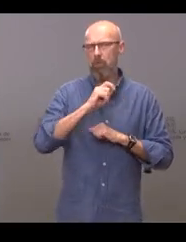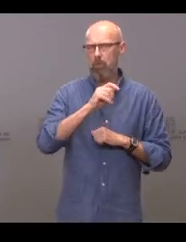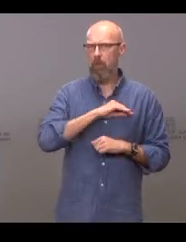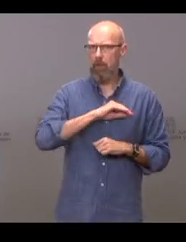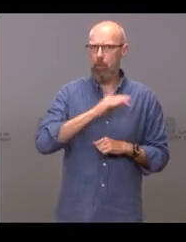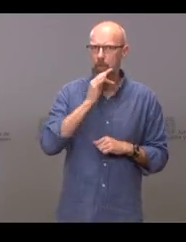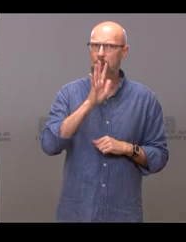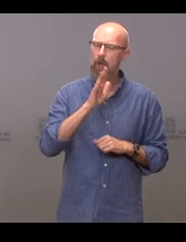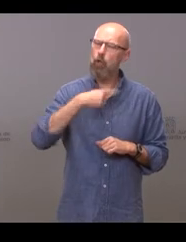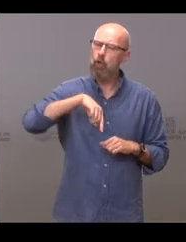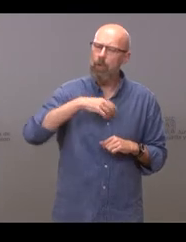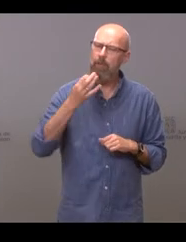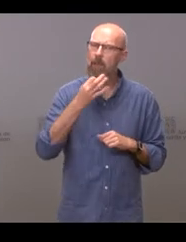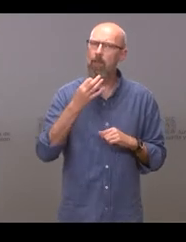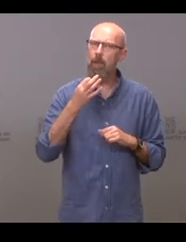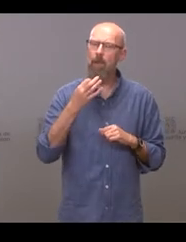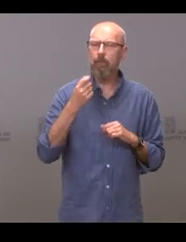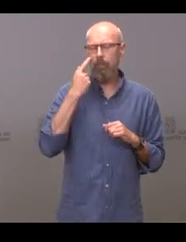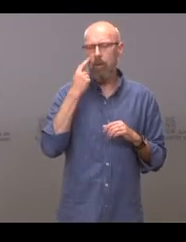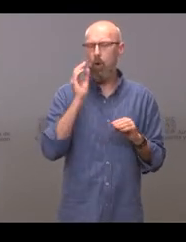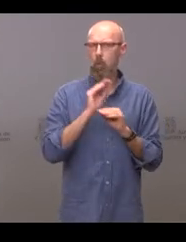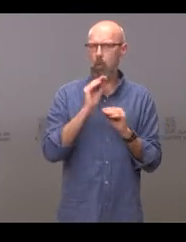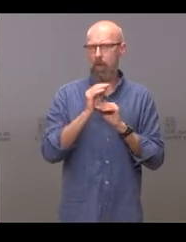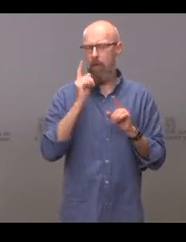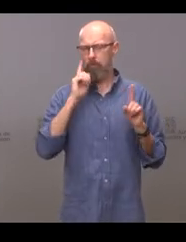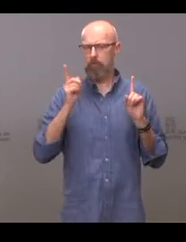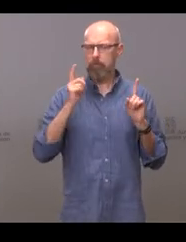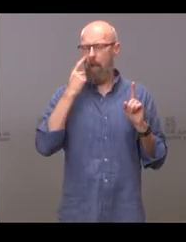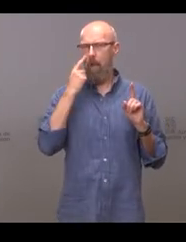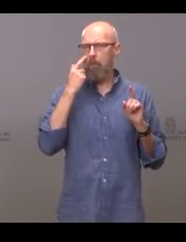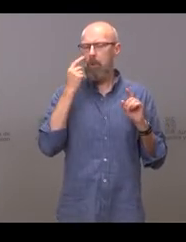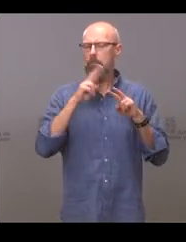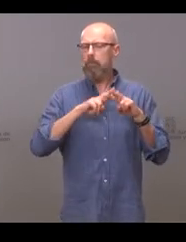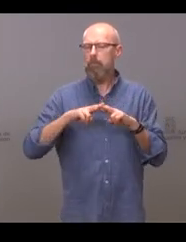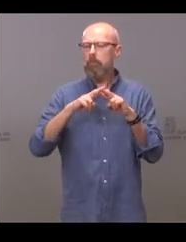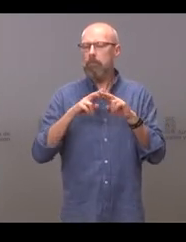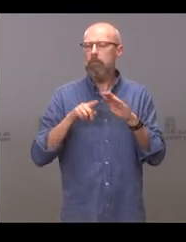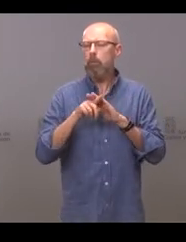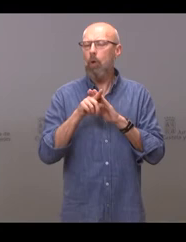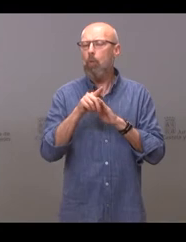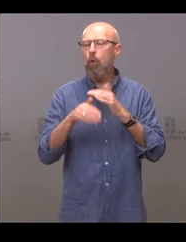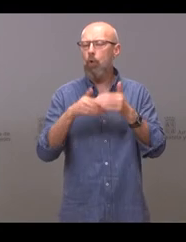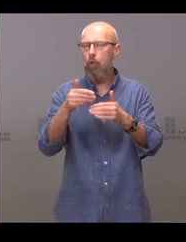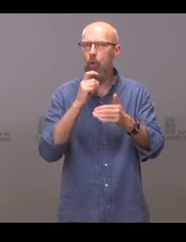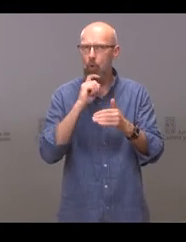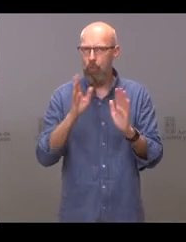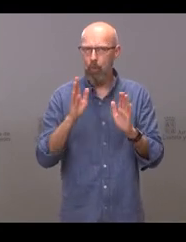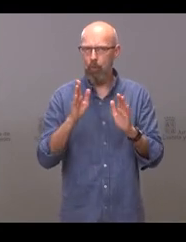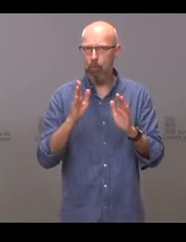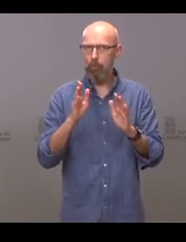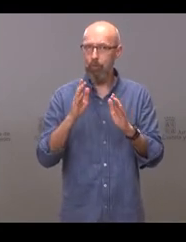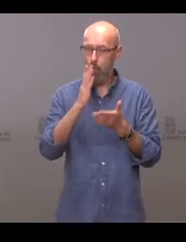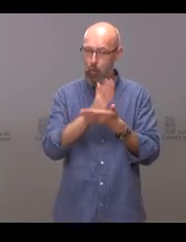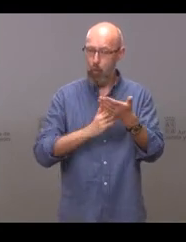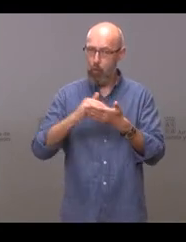estamos obligados a mantener una cierta prudencia pues la evolución de nuestra economía va va a depender un poco de cómo